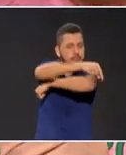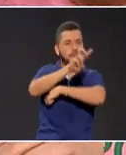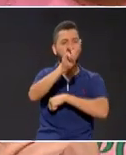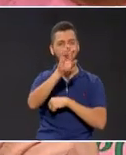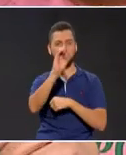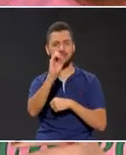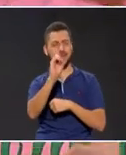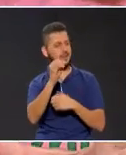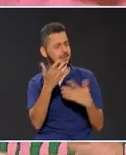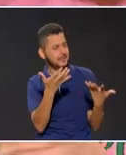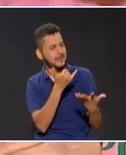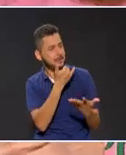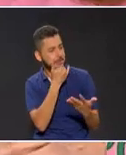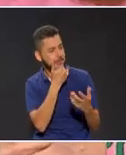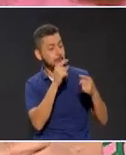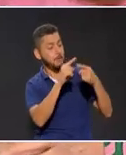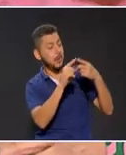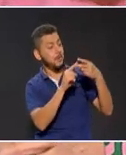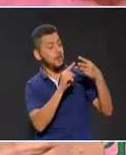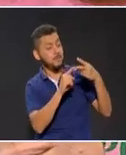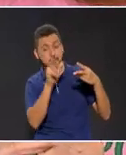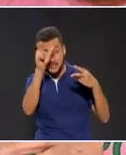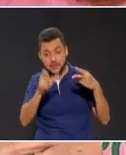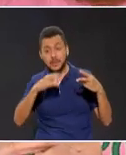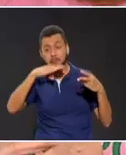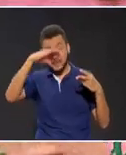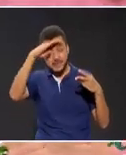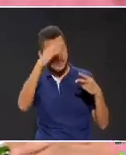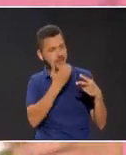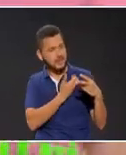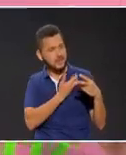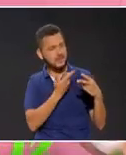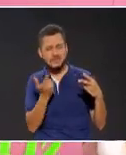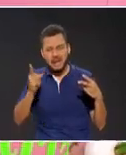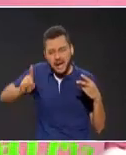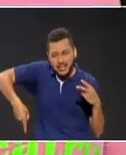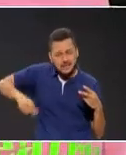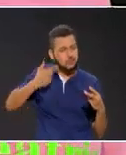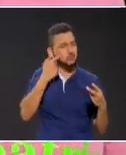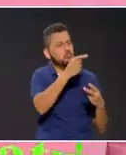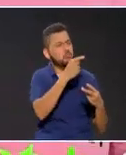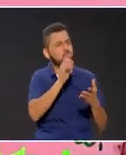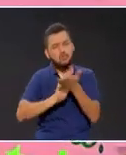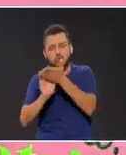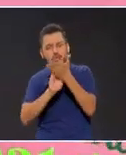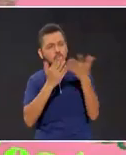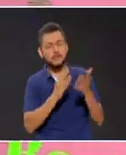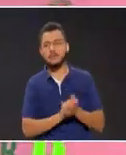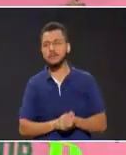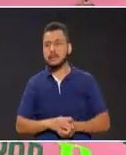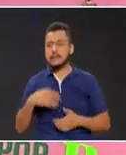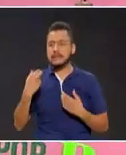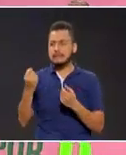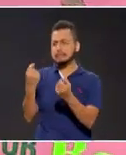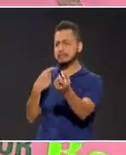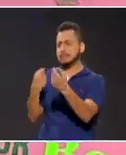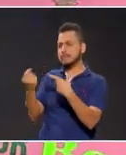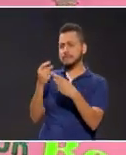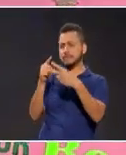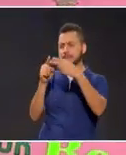esos retos pues que deja pendientes esta administración? Bueno, en 30 segundos no alcanzo a responder los tres temas,